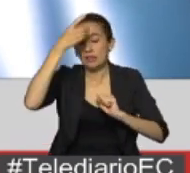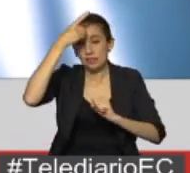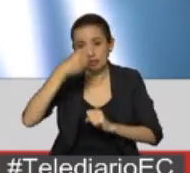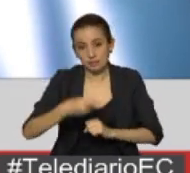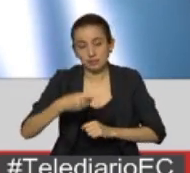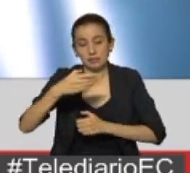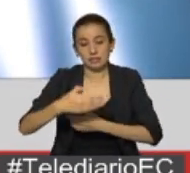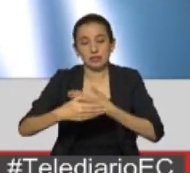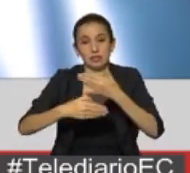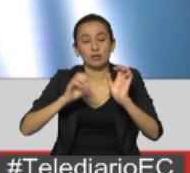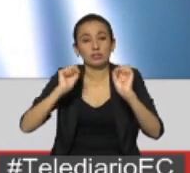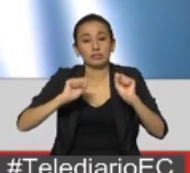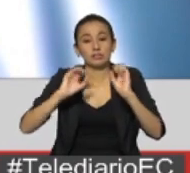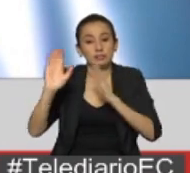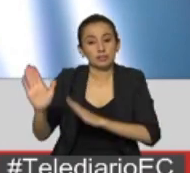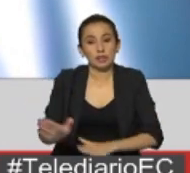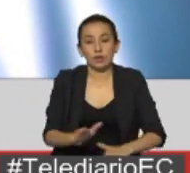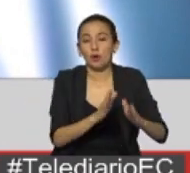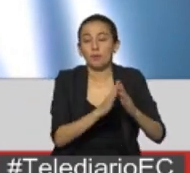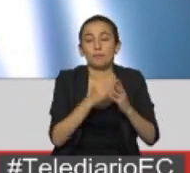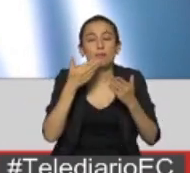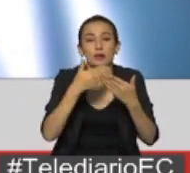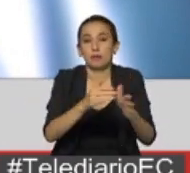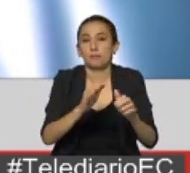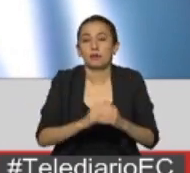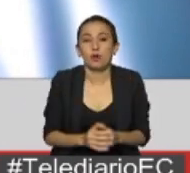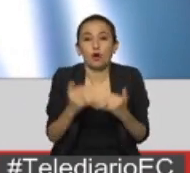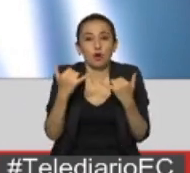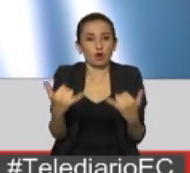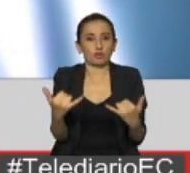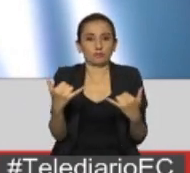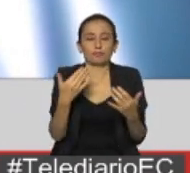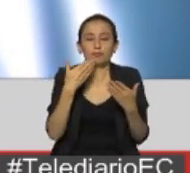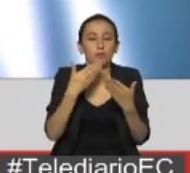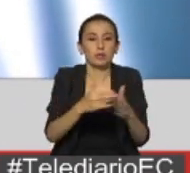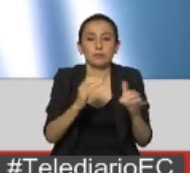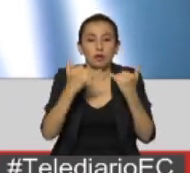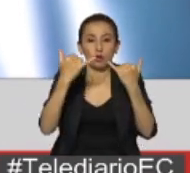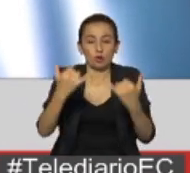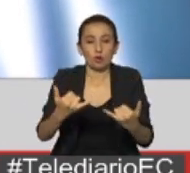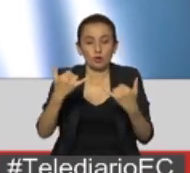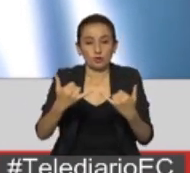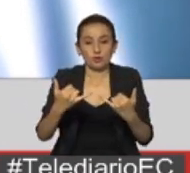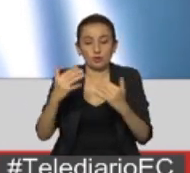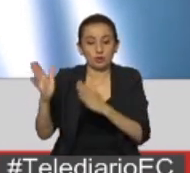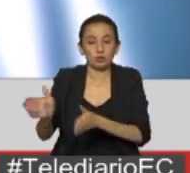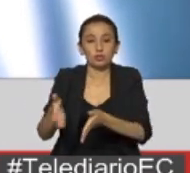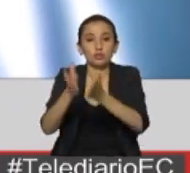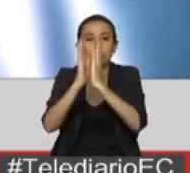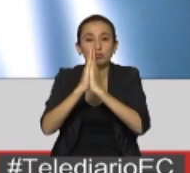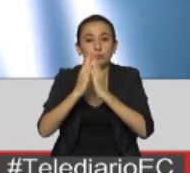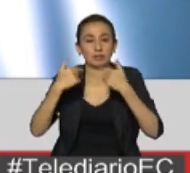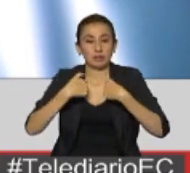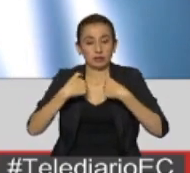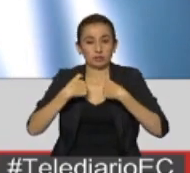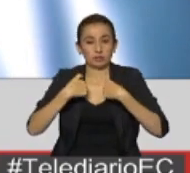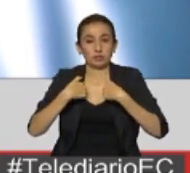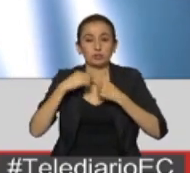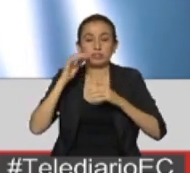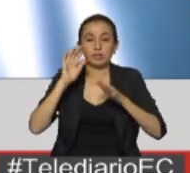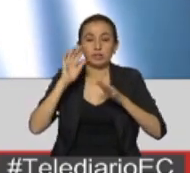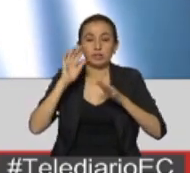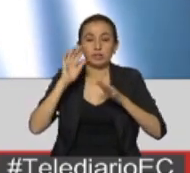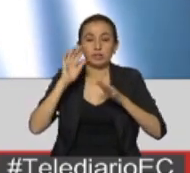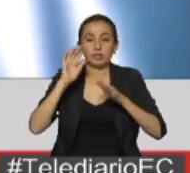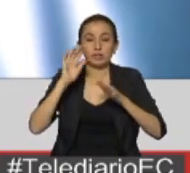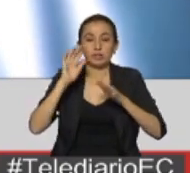y si nos solicitan por darle un caso el día de hoy, en máximo de 48 horas, nosotros habremos suspendido